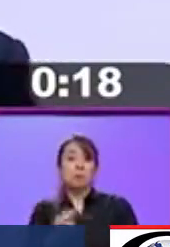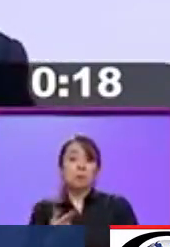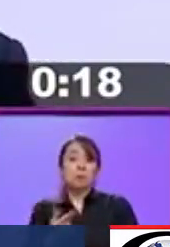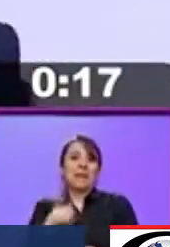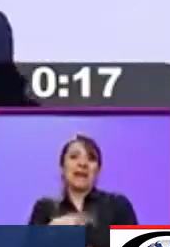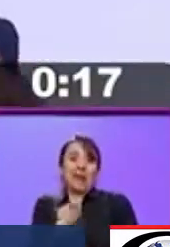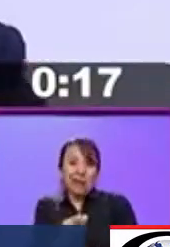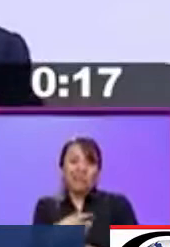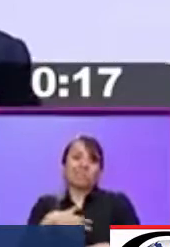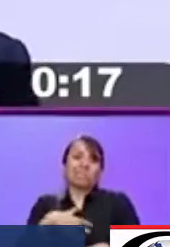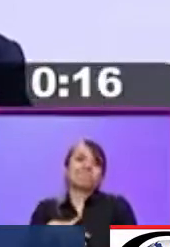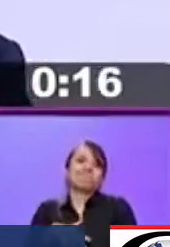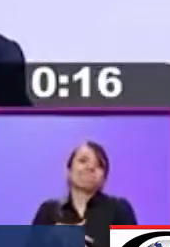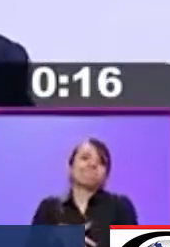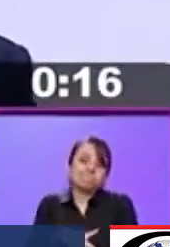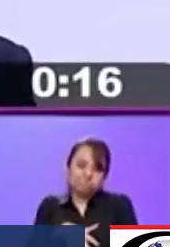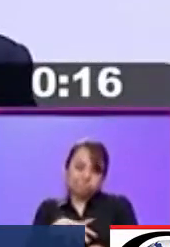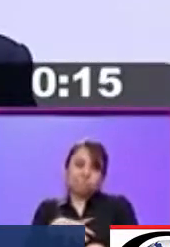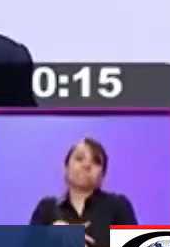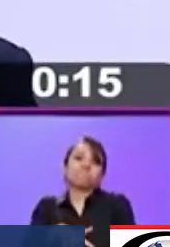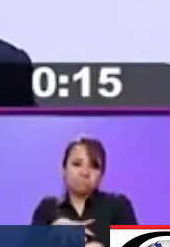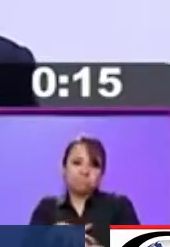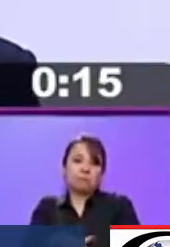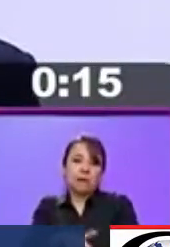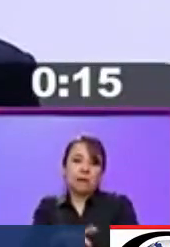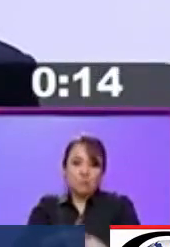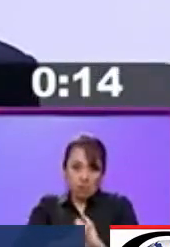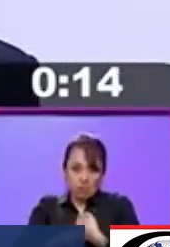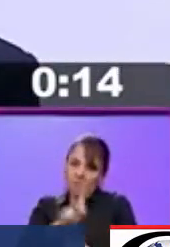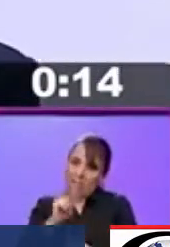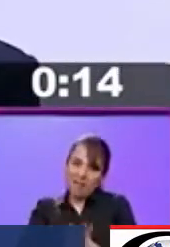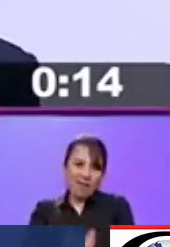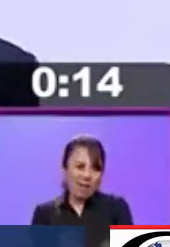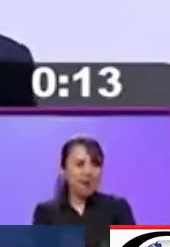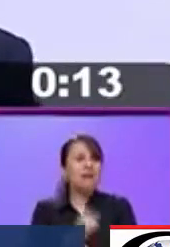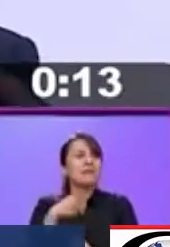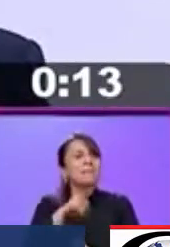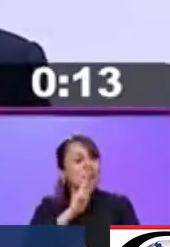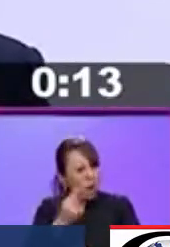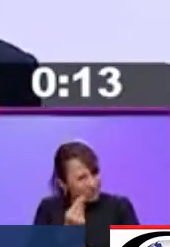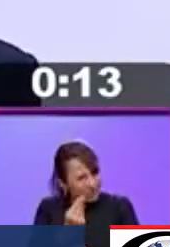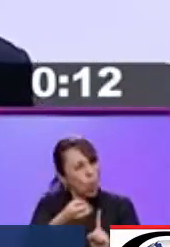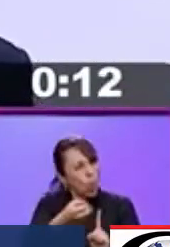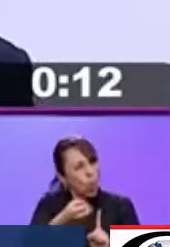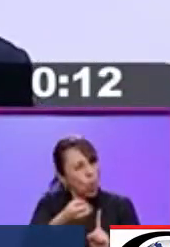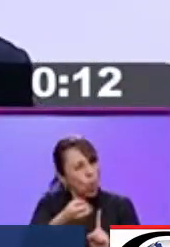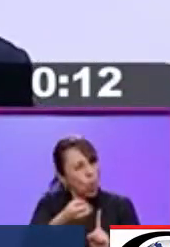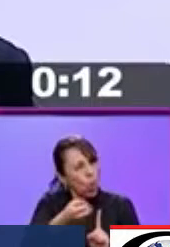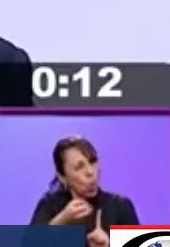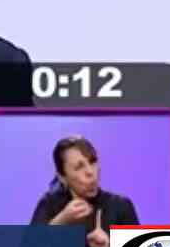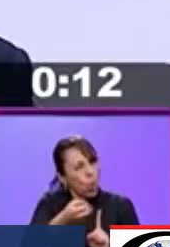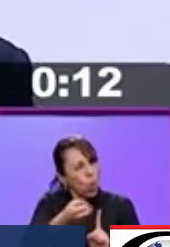yo los veo disparando propuestas y propuestas que no veo sinceramente que las vayan, cómo las vayan a cumplir, ¿no?